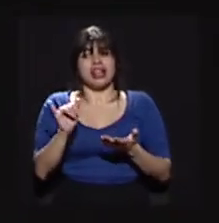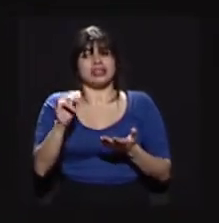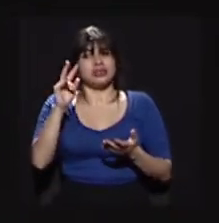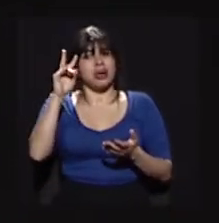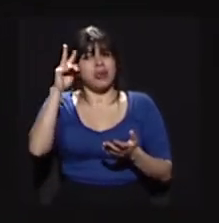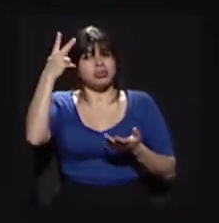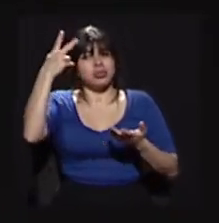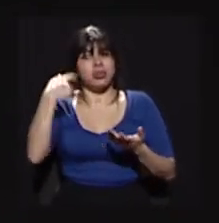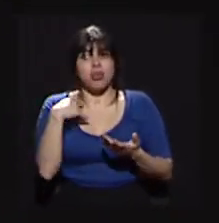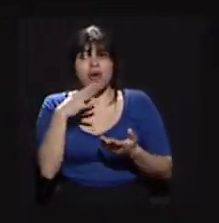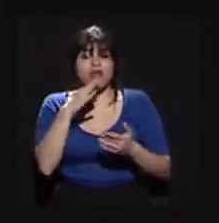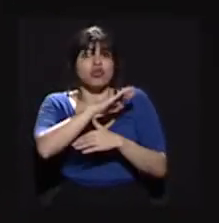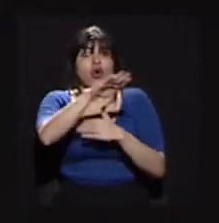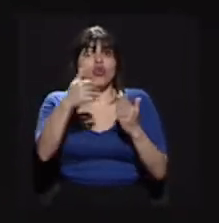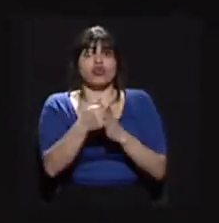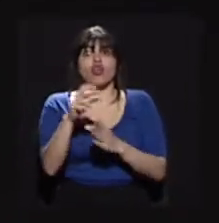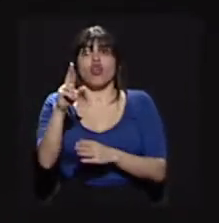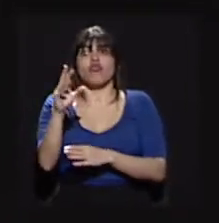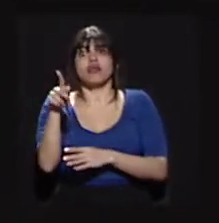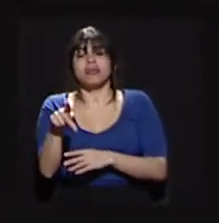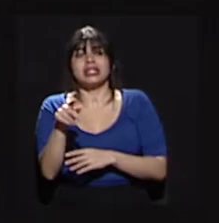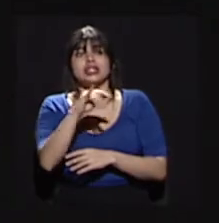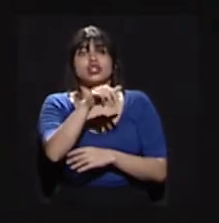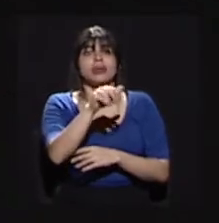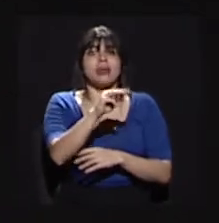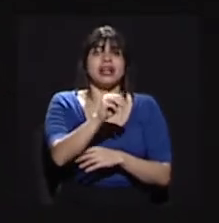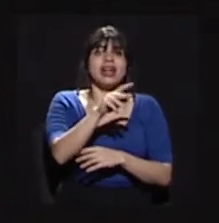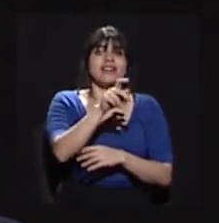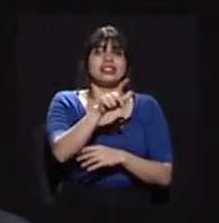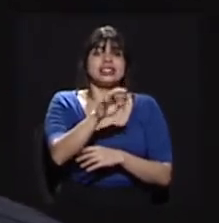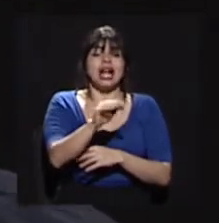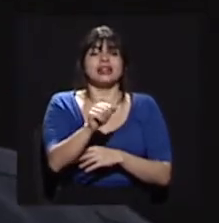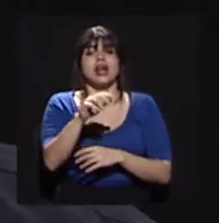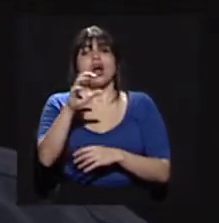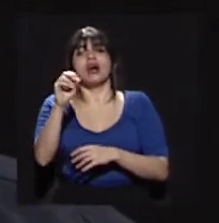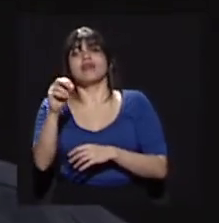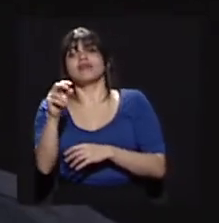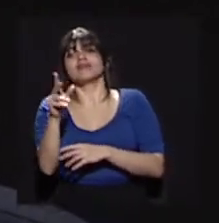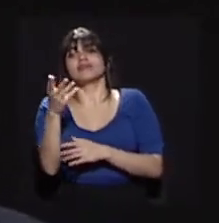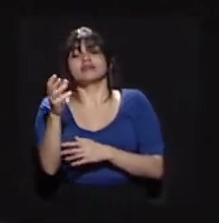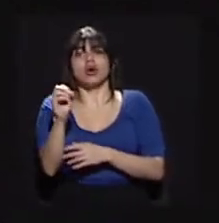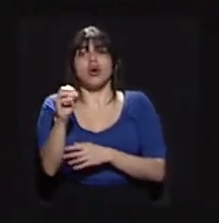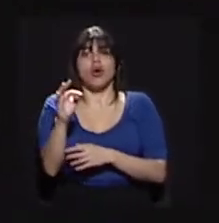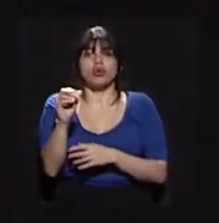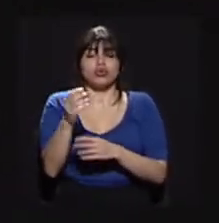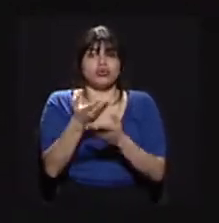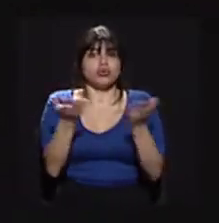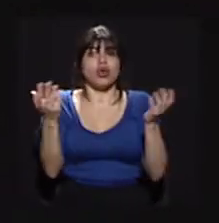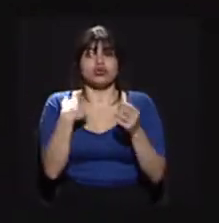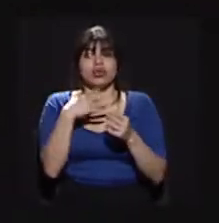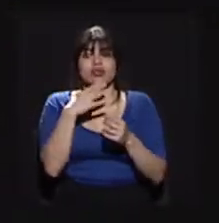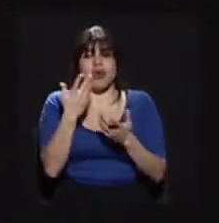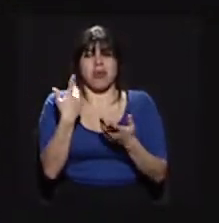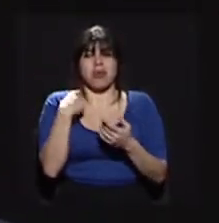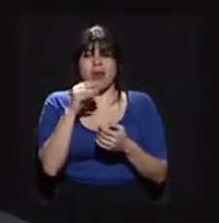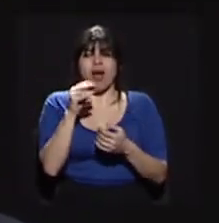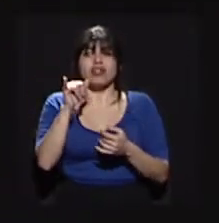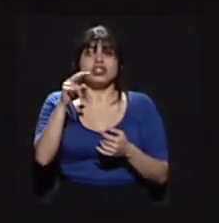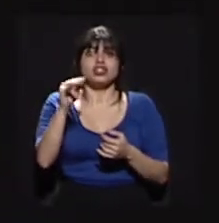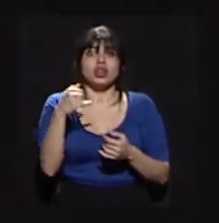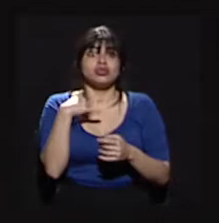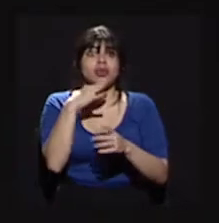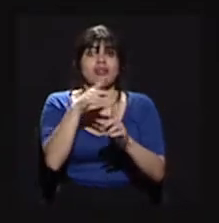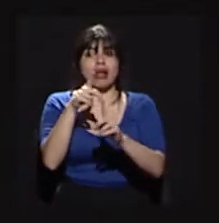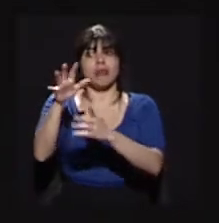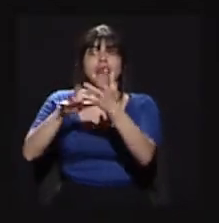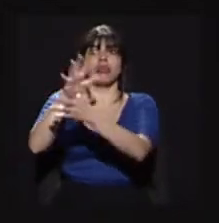porque yo estoy hablando con todo el mundo luego con rolfo piso lo conoce maría villalta hablado con otto guevara un precio que no tenía sentido no hablar con don yo ni hablé con don johnny salmón